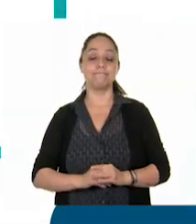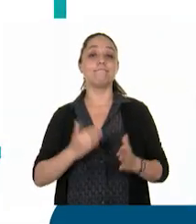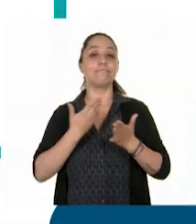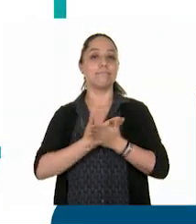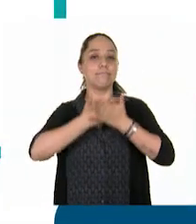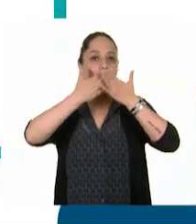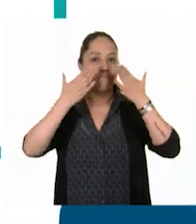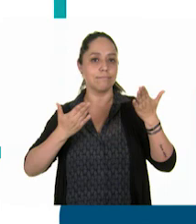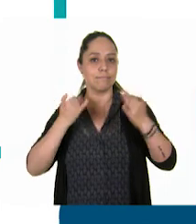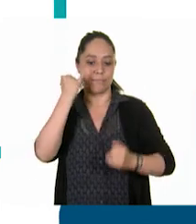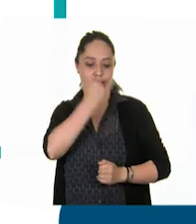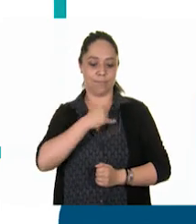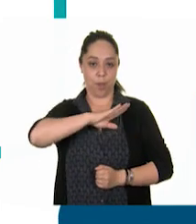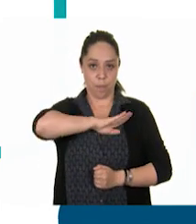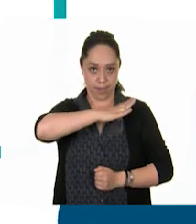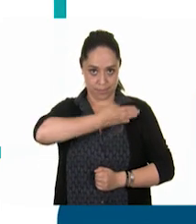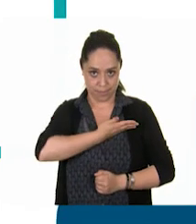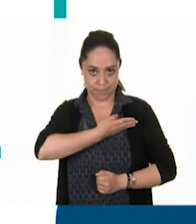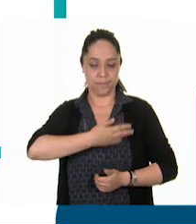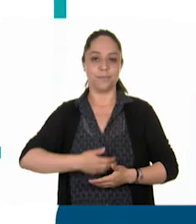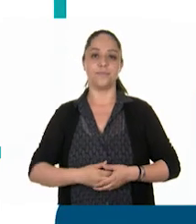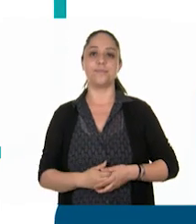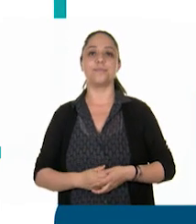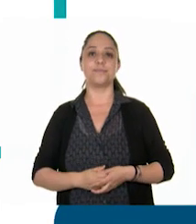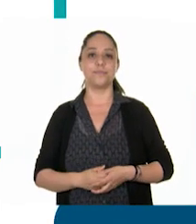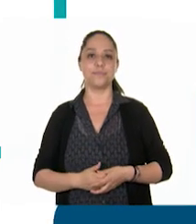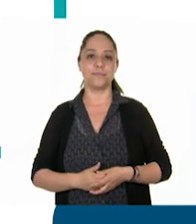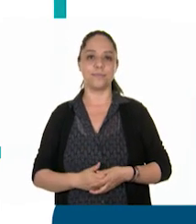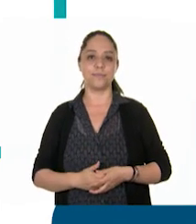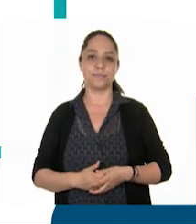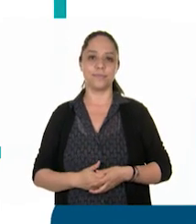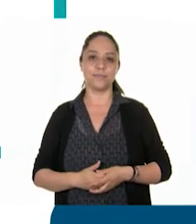A continuación, lengua materna español.